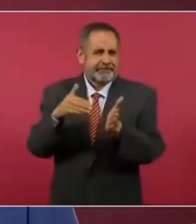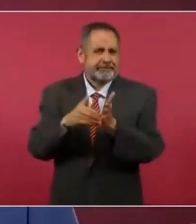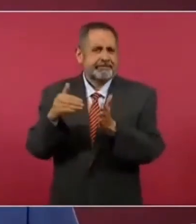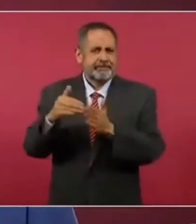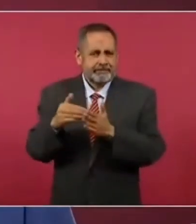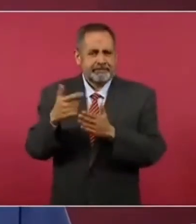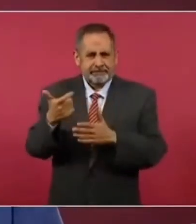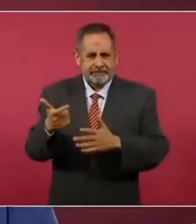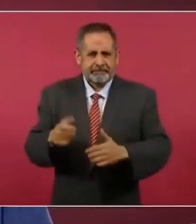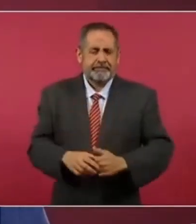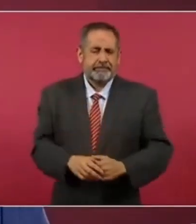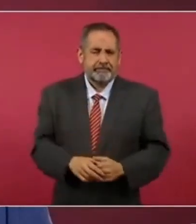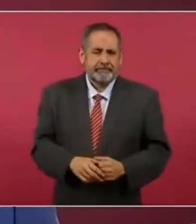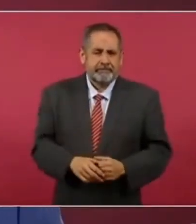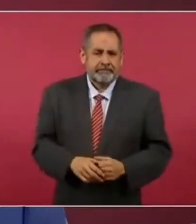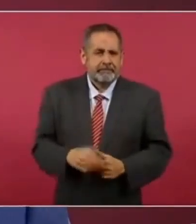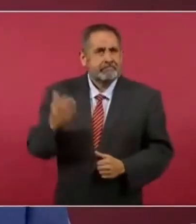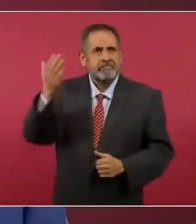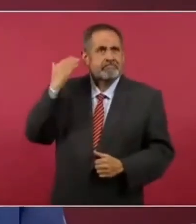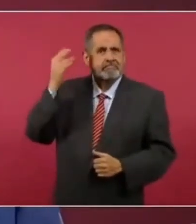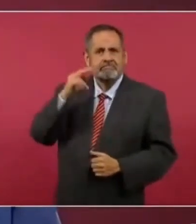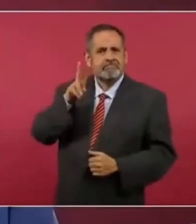96,000,000,000 de pesos. Nunca